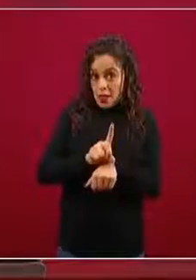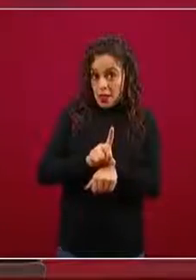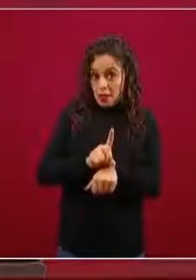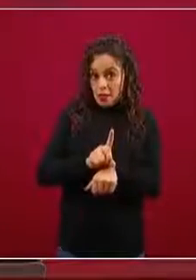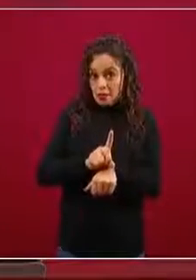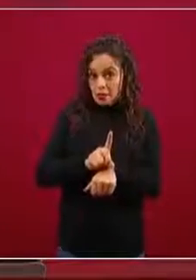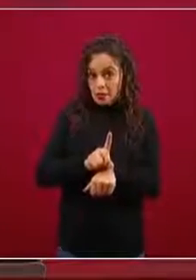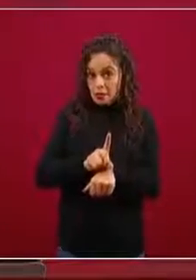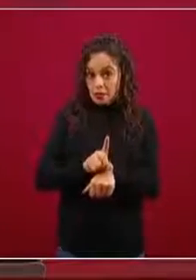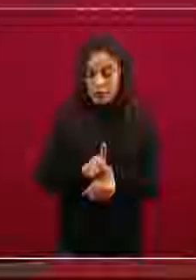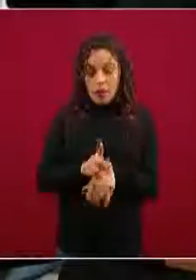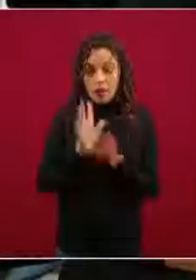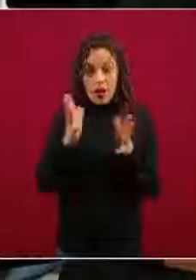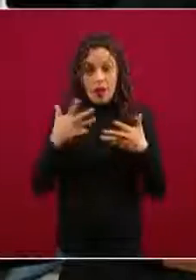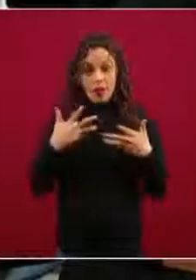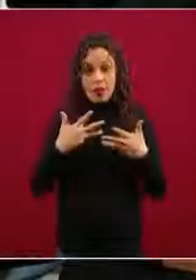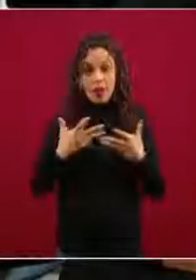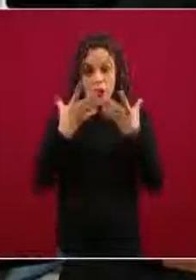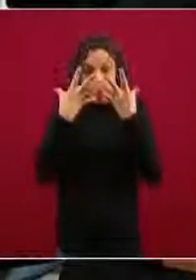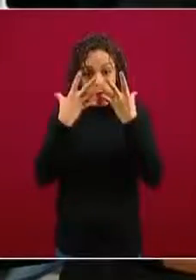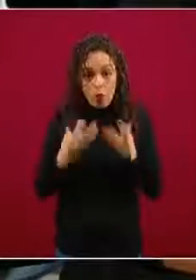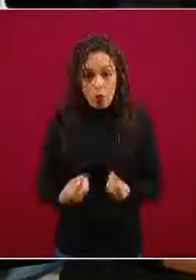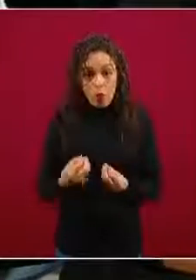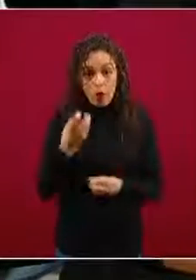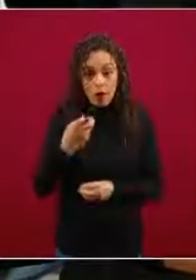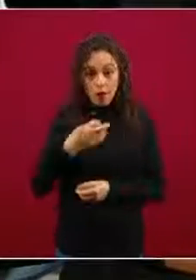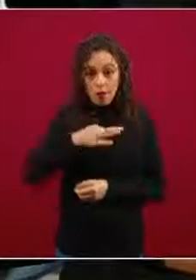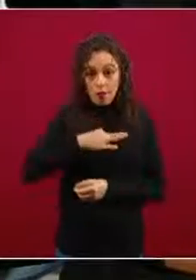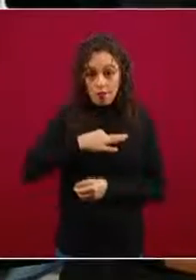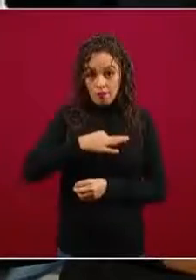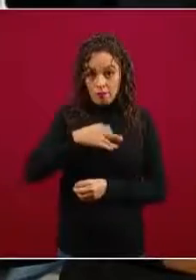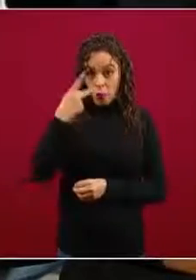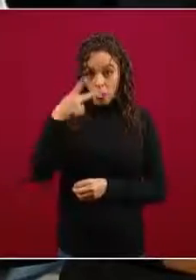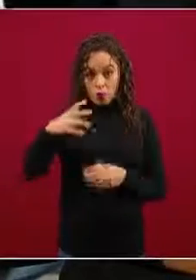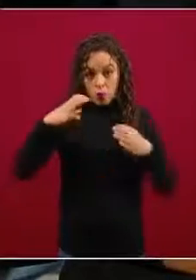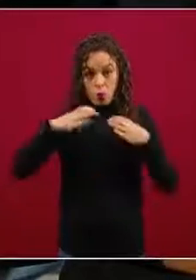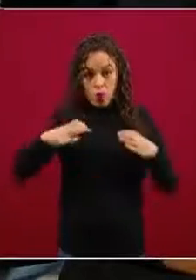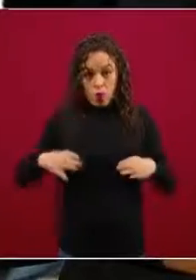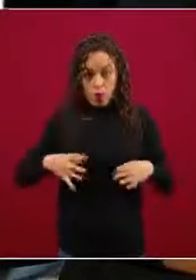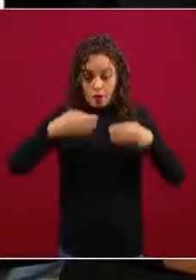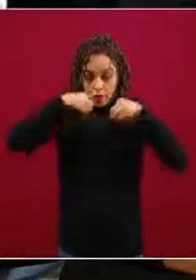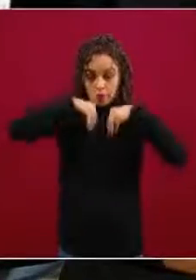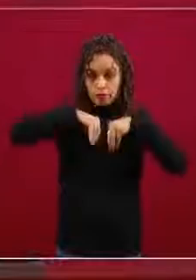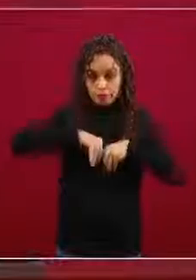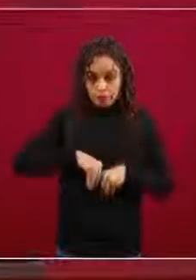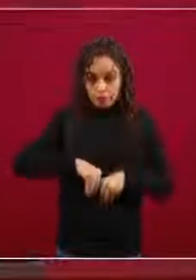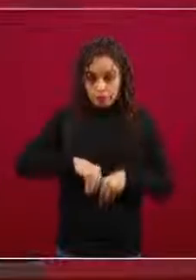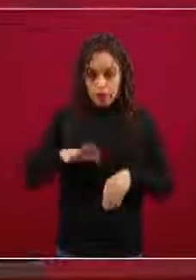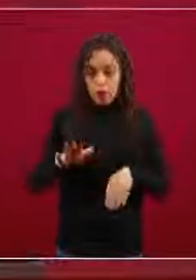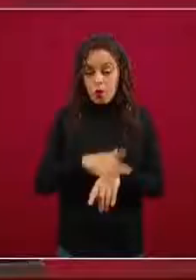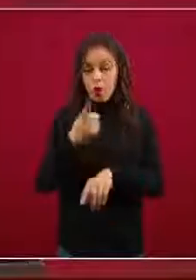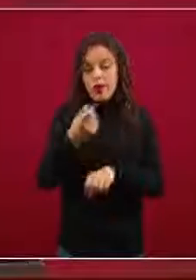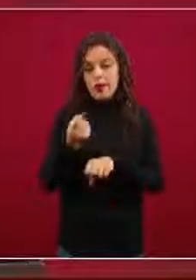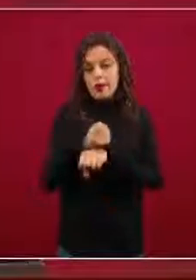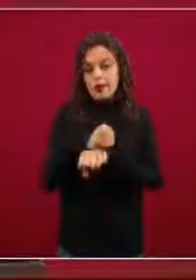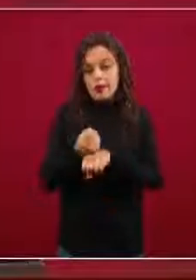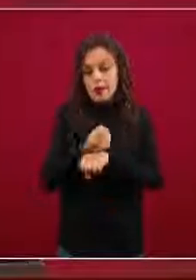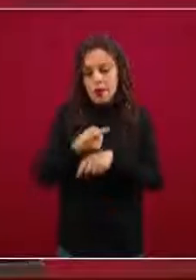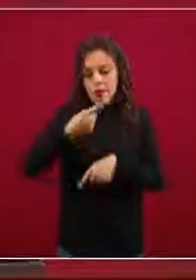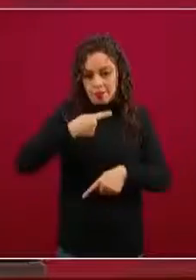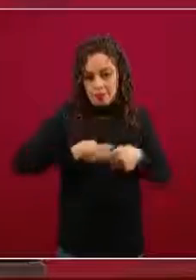tiene cantidades suficientes del virus en el organismo. El virus eventualmente circula por la sangre, pero no